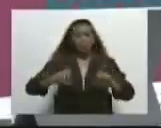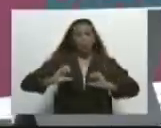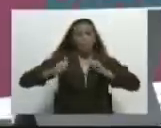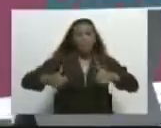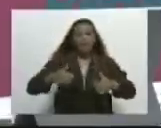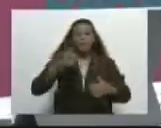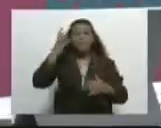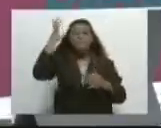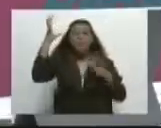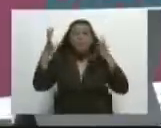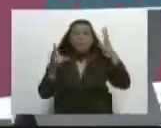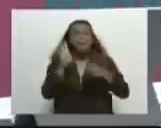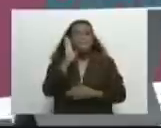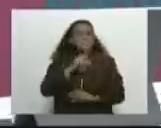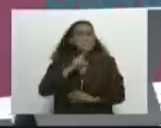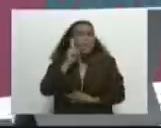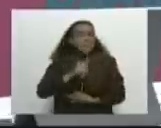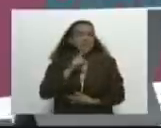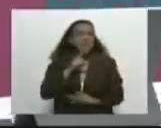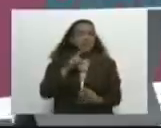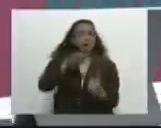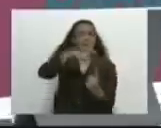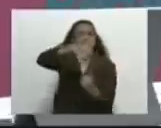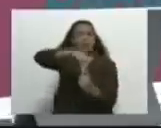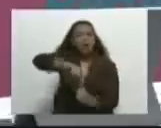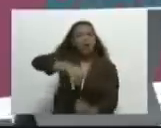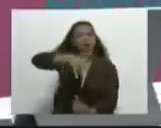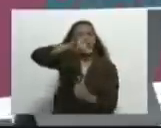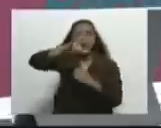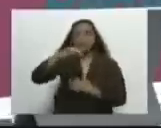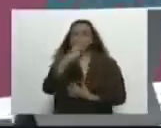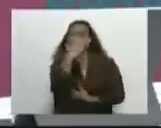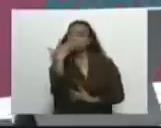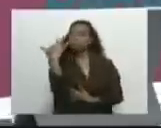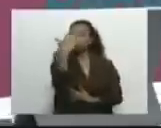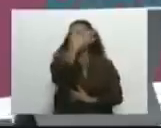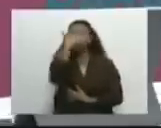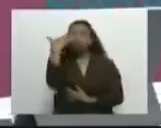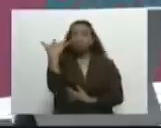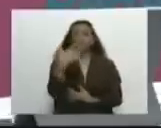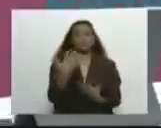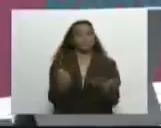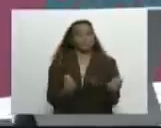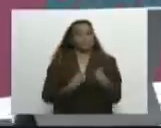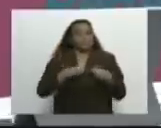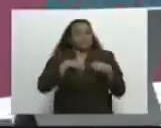decir mentiras, falsedades, manipulaciones. ¿Ah? Le caen encima